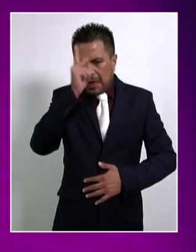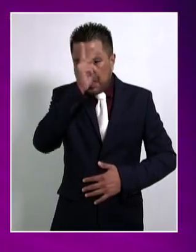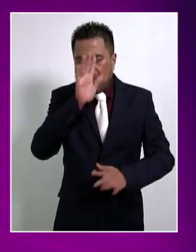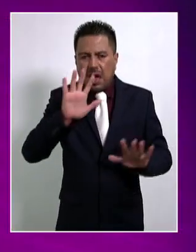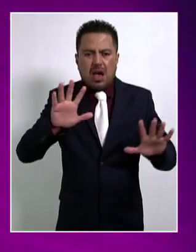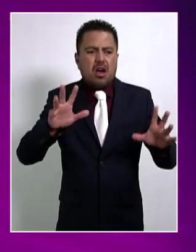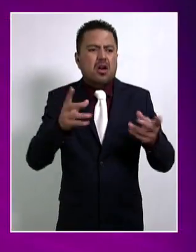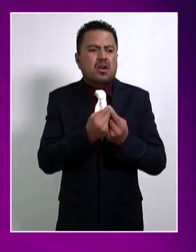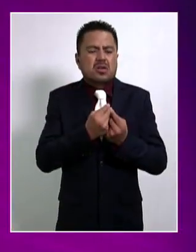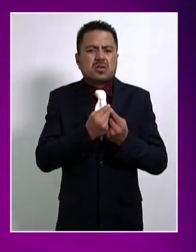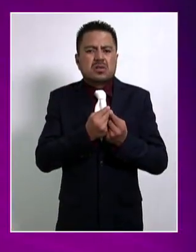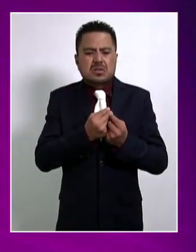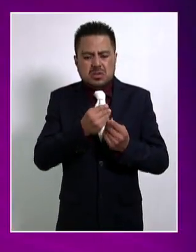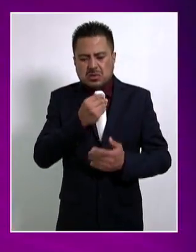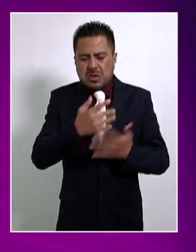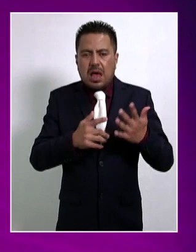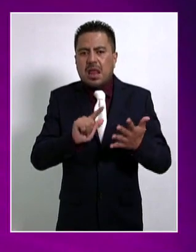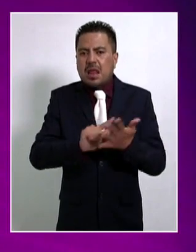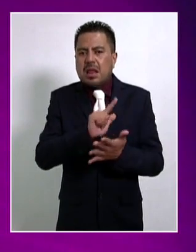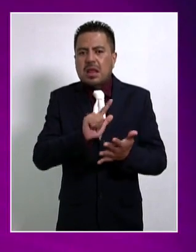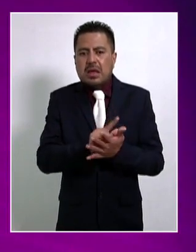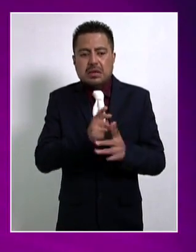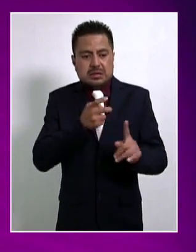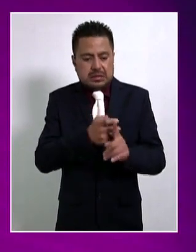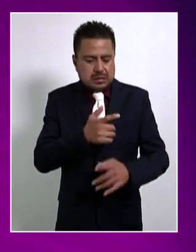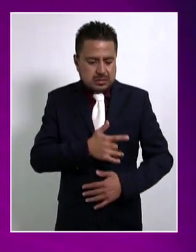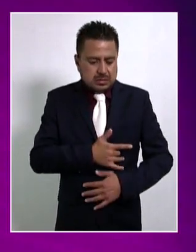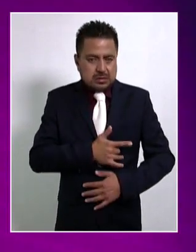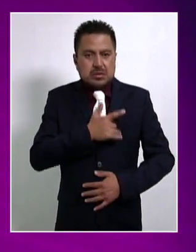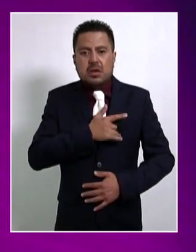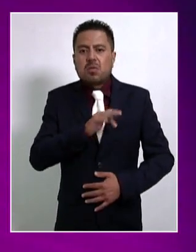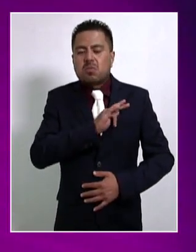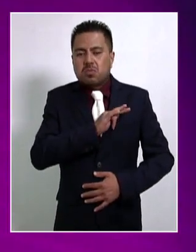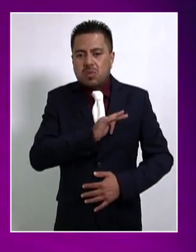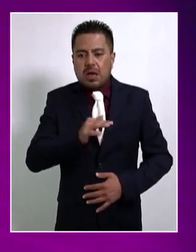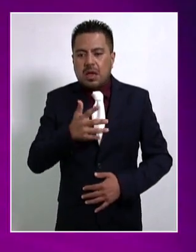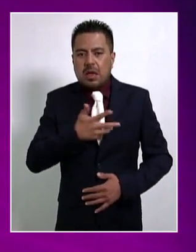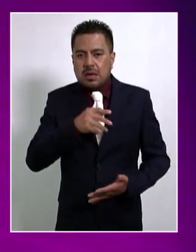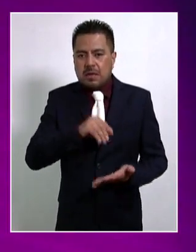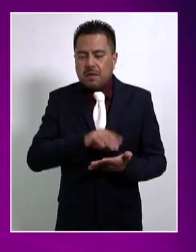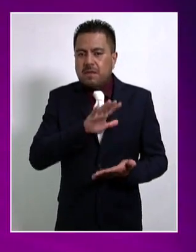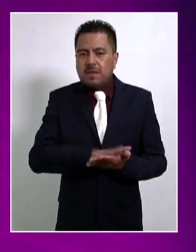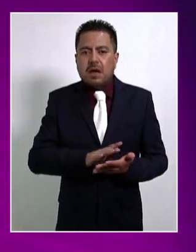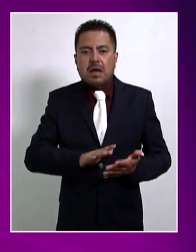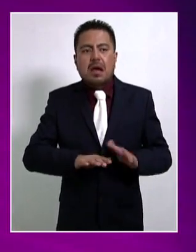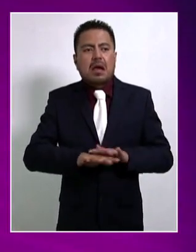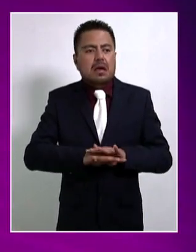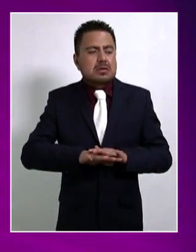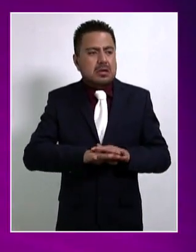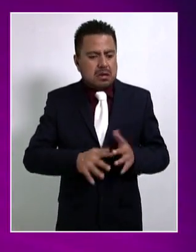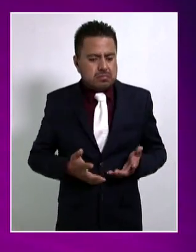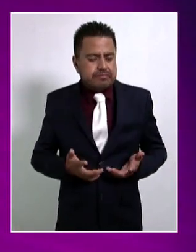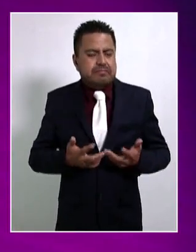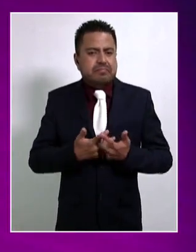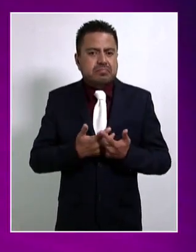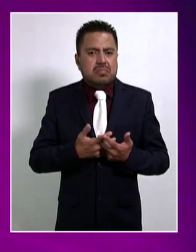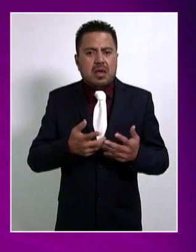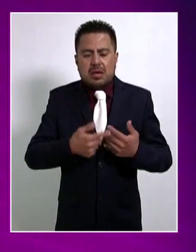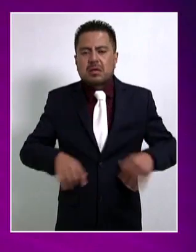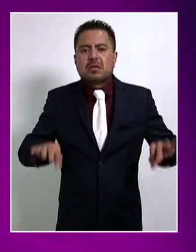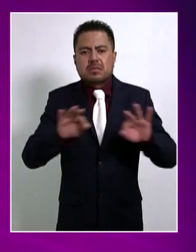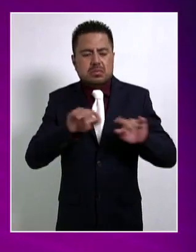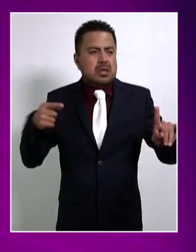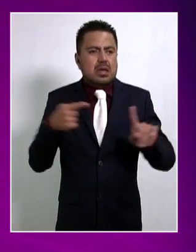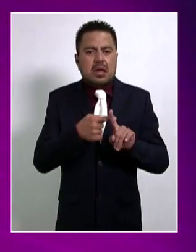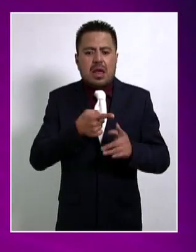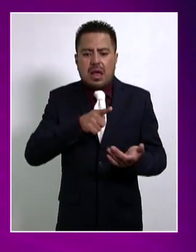cada instrumento, a cada ley, y que ese sentido pueda tener como base la empatía, es uno de los principales